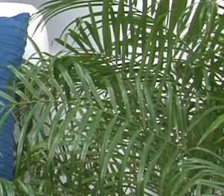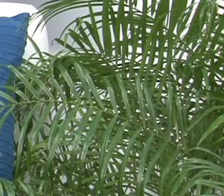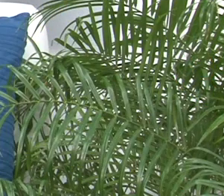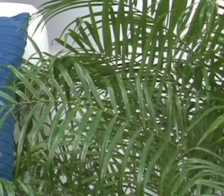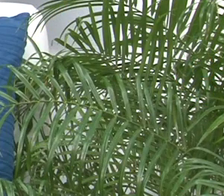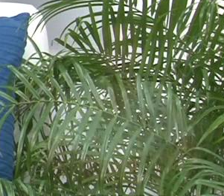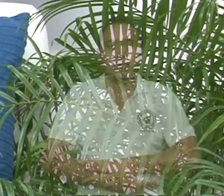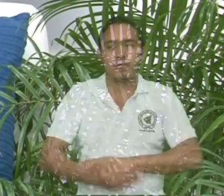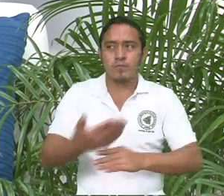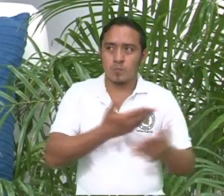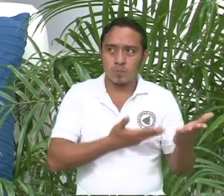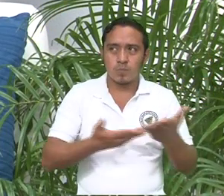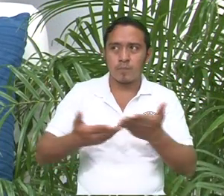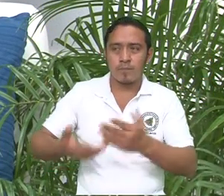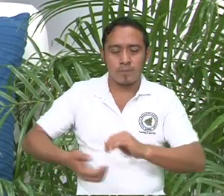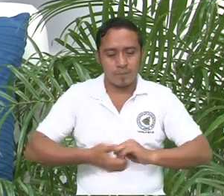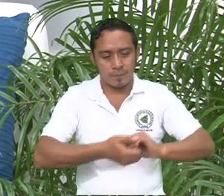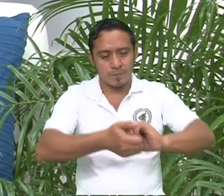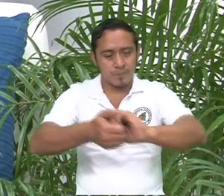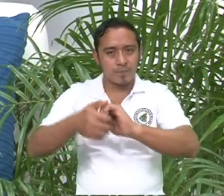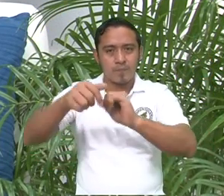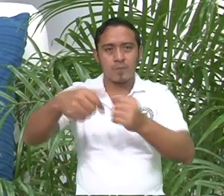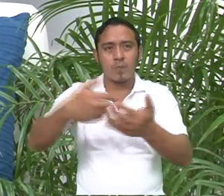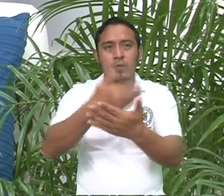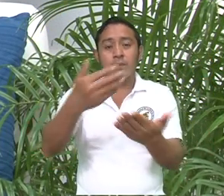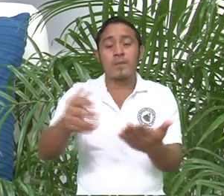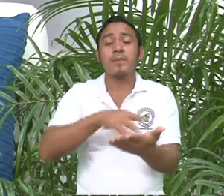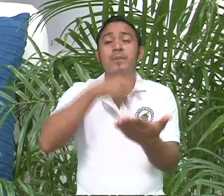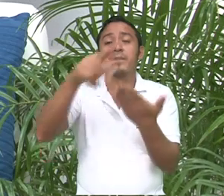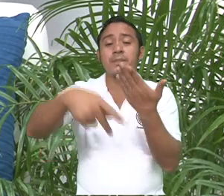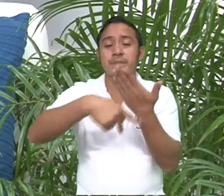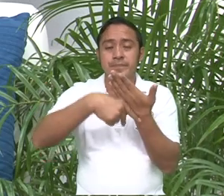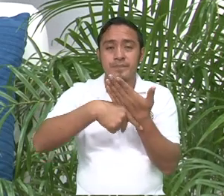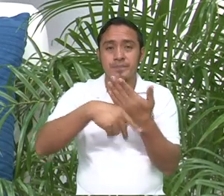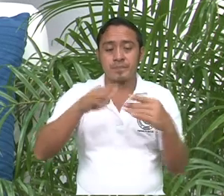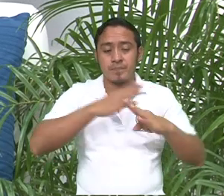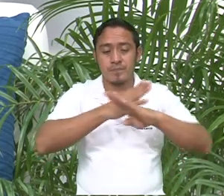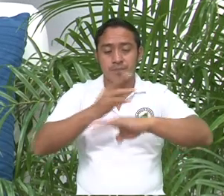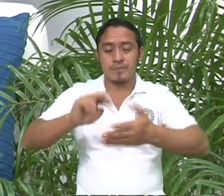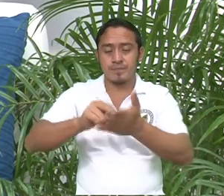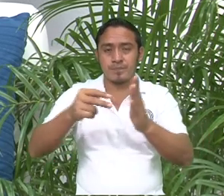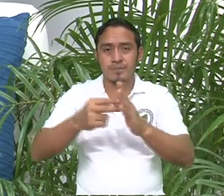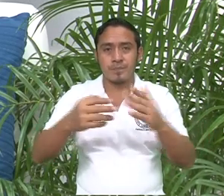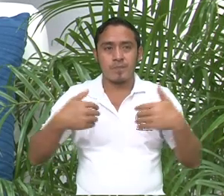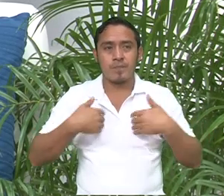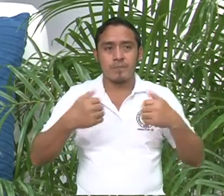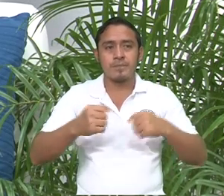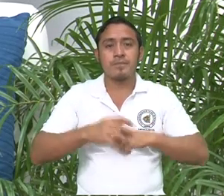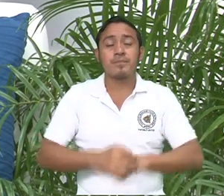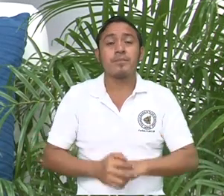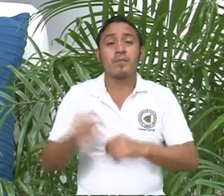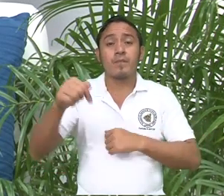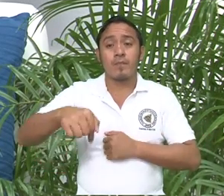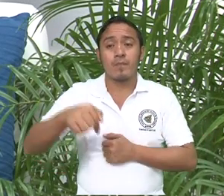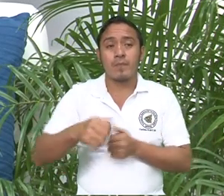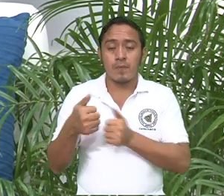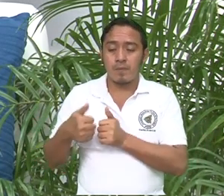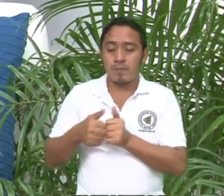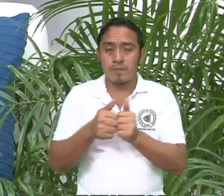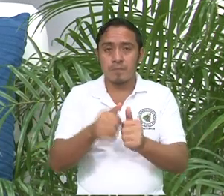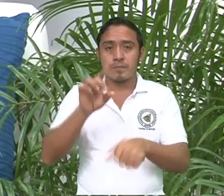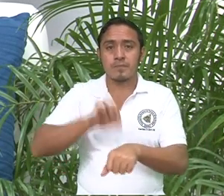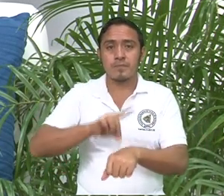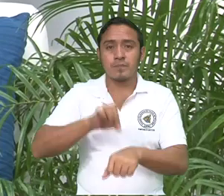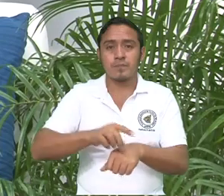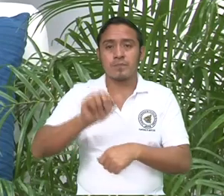sean bienvenidos amigos televidentes a una nueva edición de su gustado programa prevenir en salud el día de hoy me acompaña el